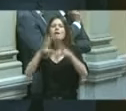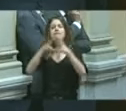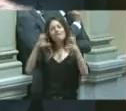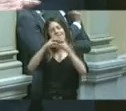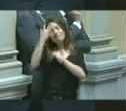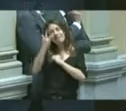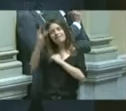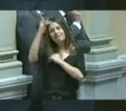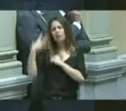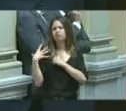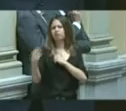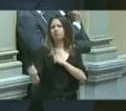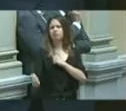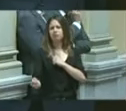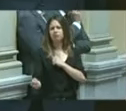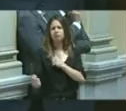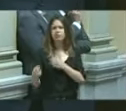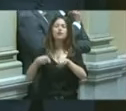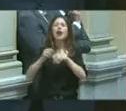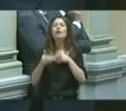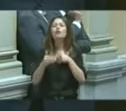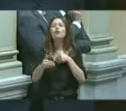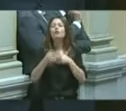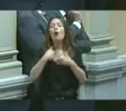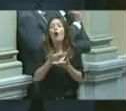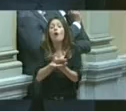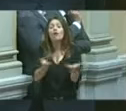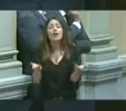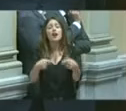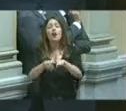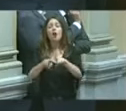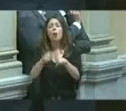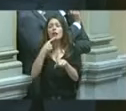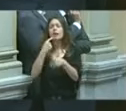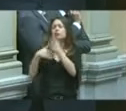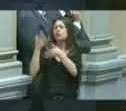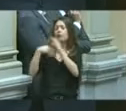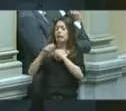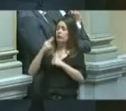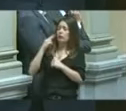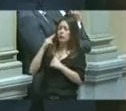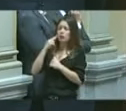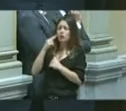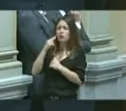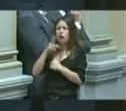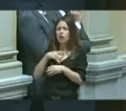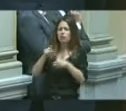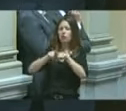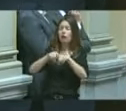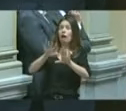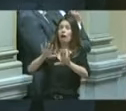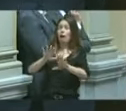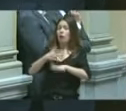ilusión, con osadía. ¿Qué mal futuro ofrecería si hoy empezara resguardándome en el temor, atechándome a la sombra del por si